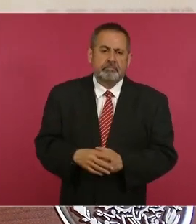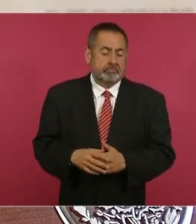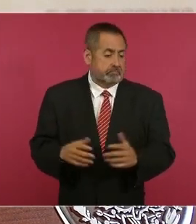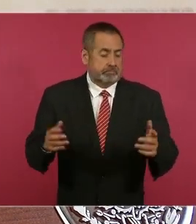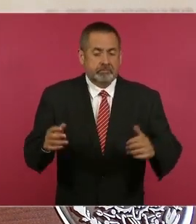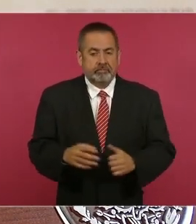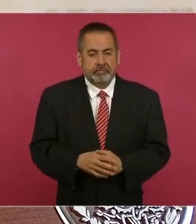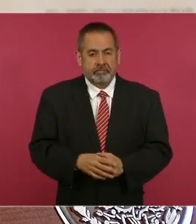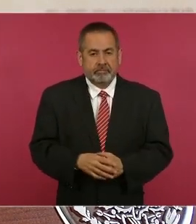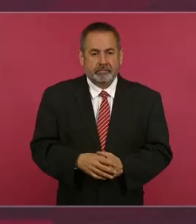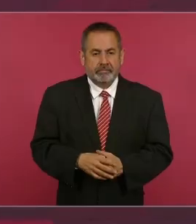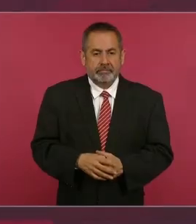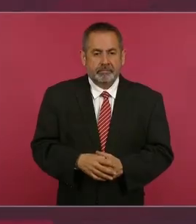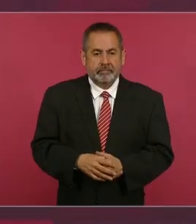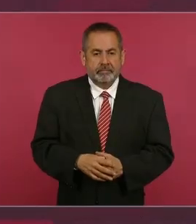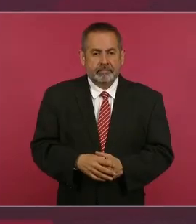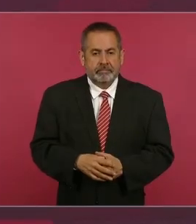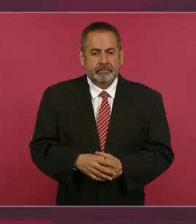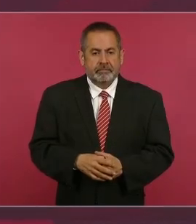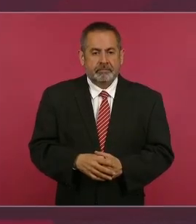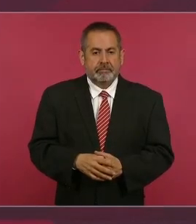digo,